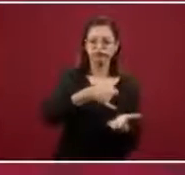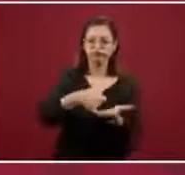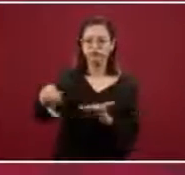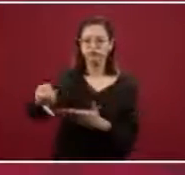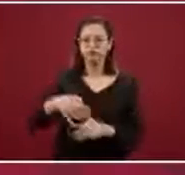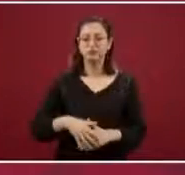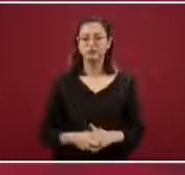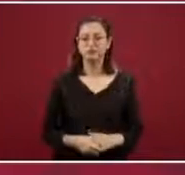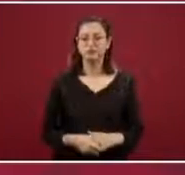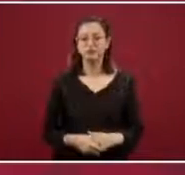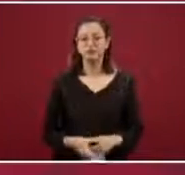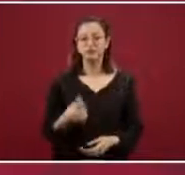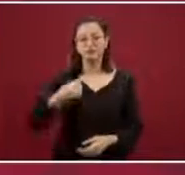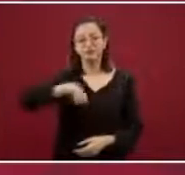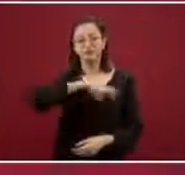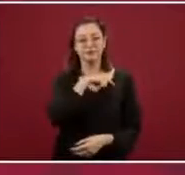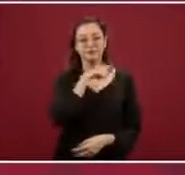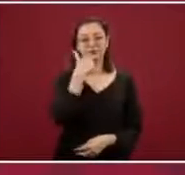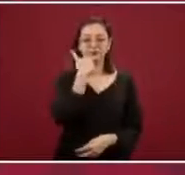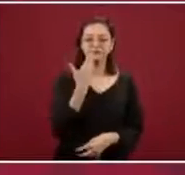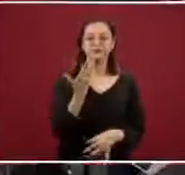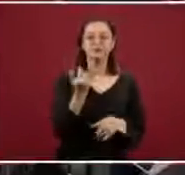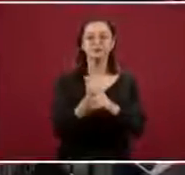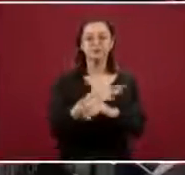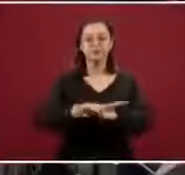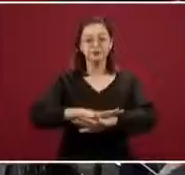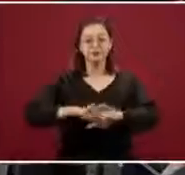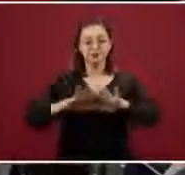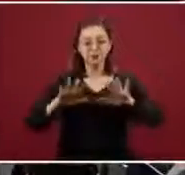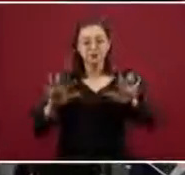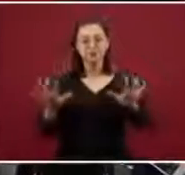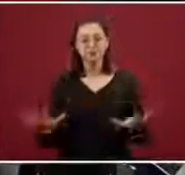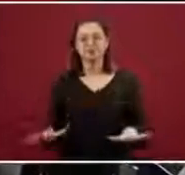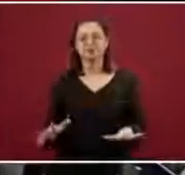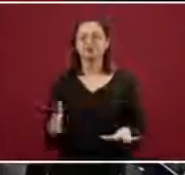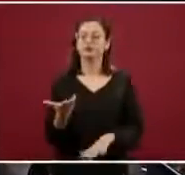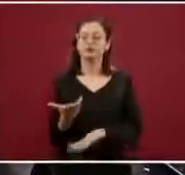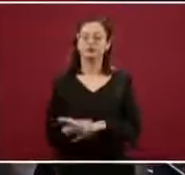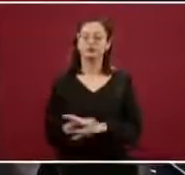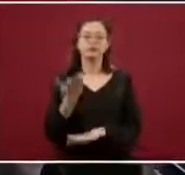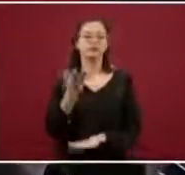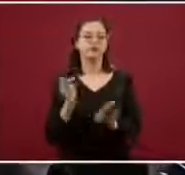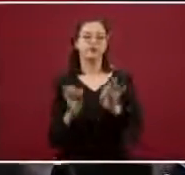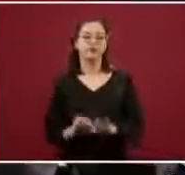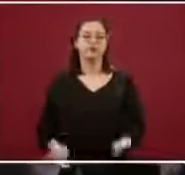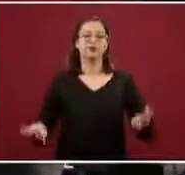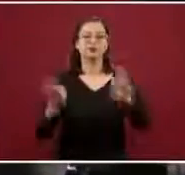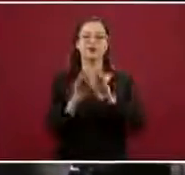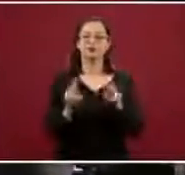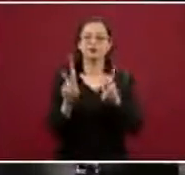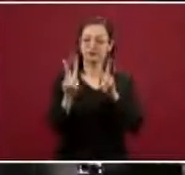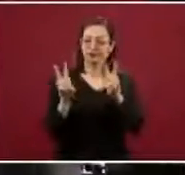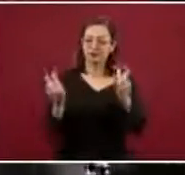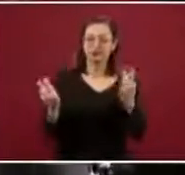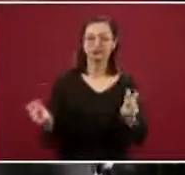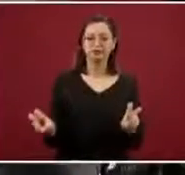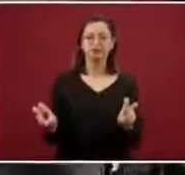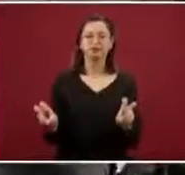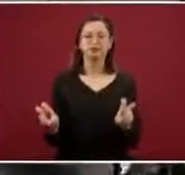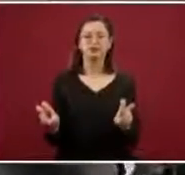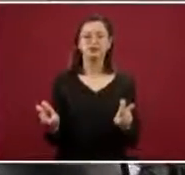Y queríamos pues informarles, porque es muy importante que